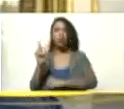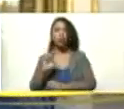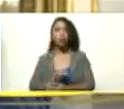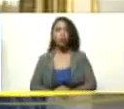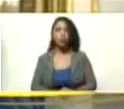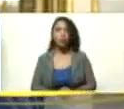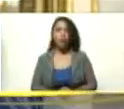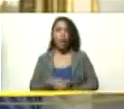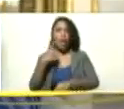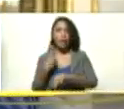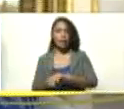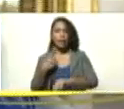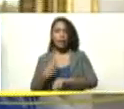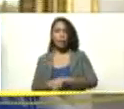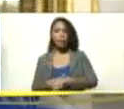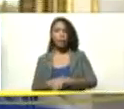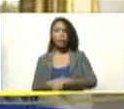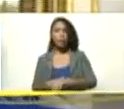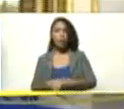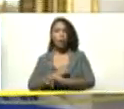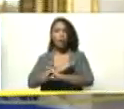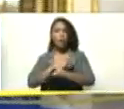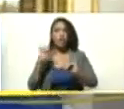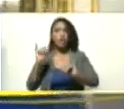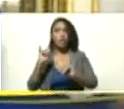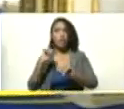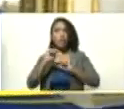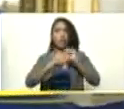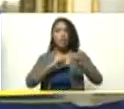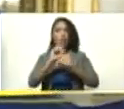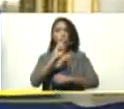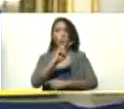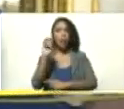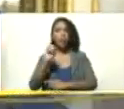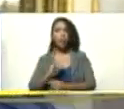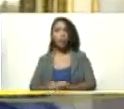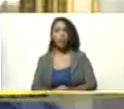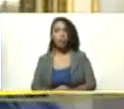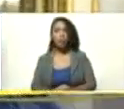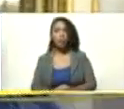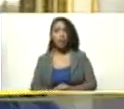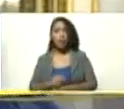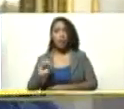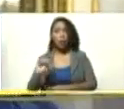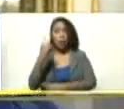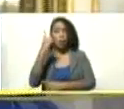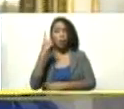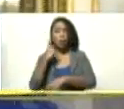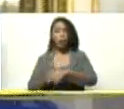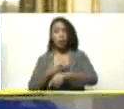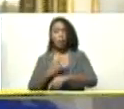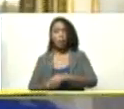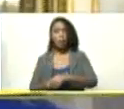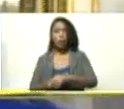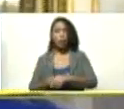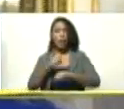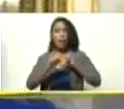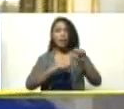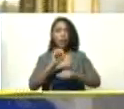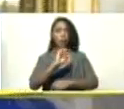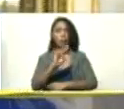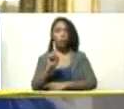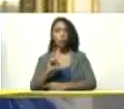en la década final del siglo XX y en estas dos primeras décadas del siglo